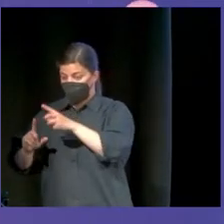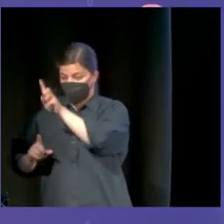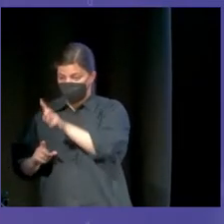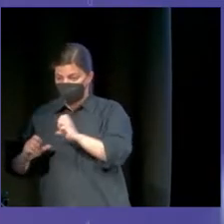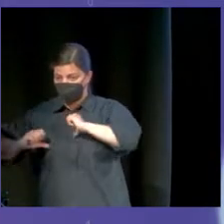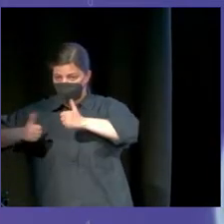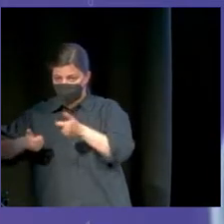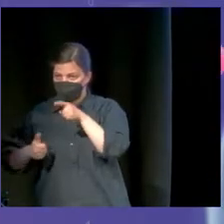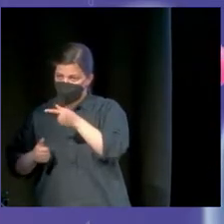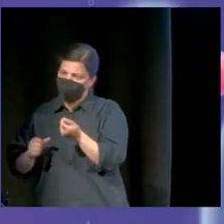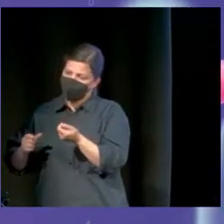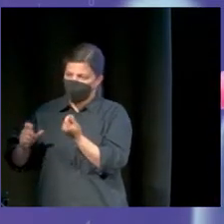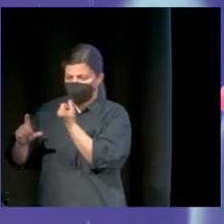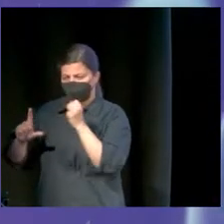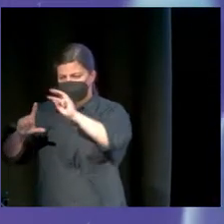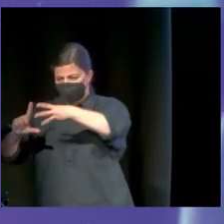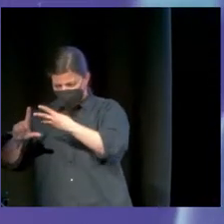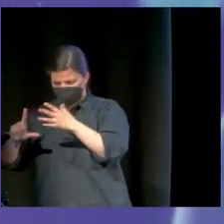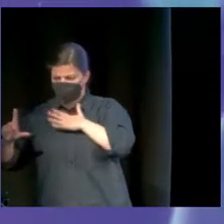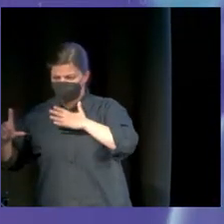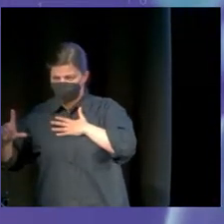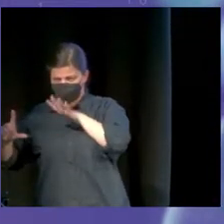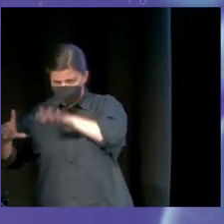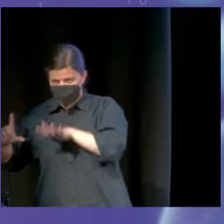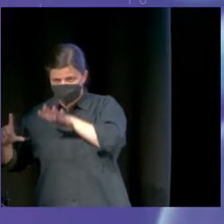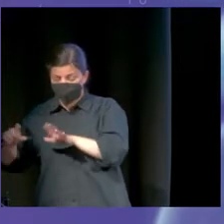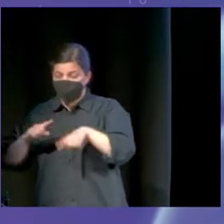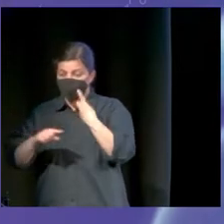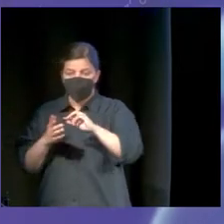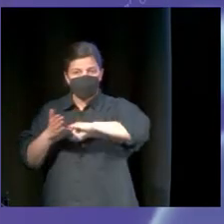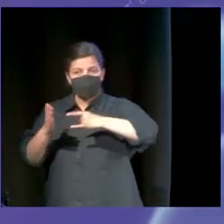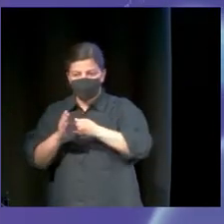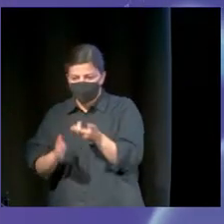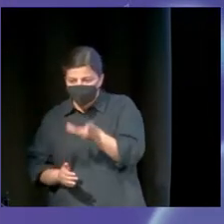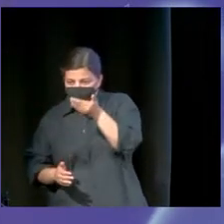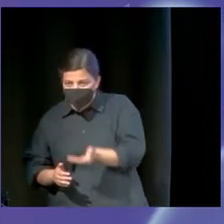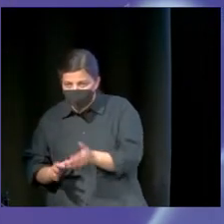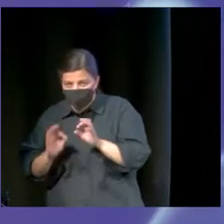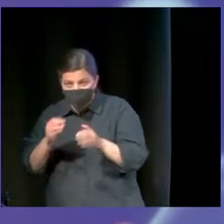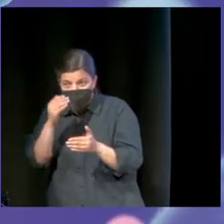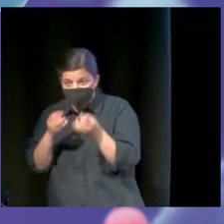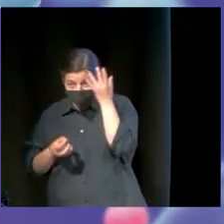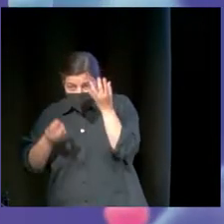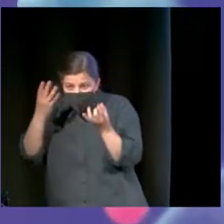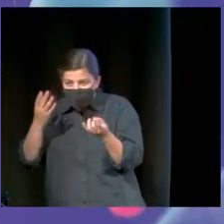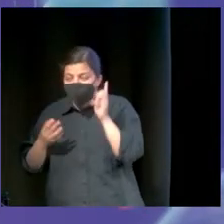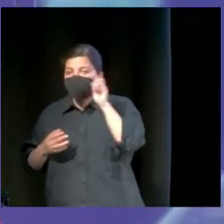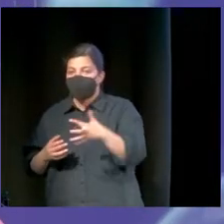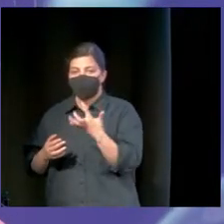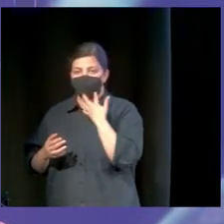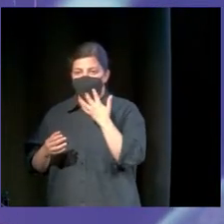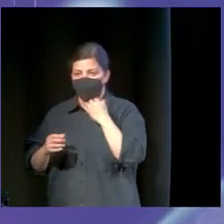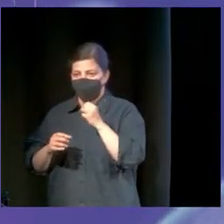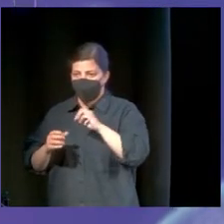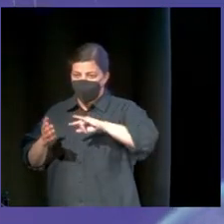nuestra página de presencia pero luego empezamos a sacar proyectos tan importantes y tan innovadores como por ejemplo el proyecto